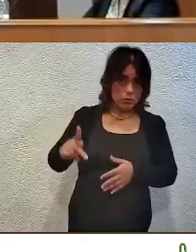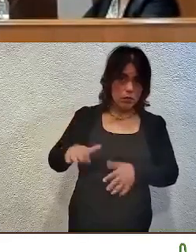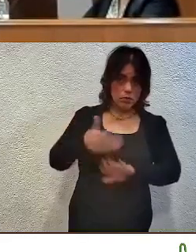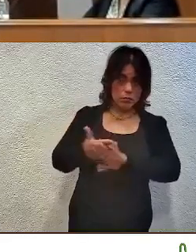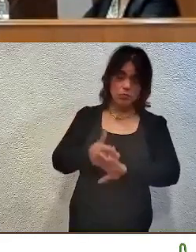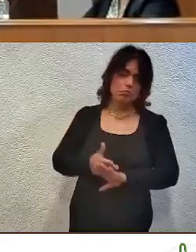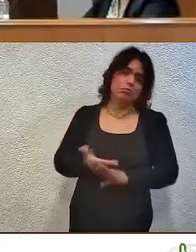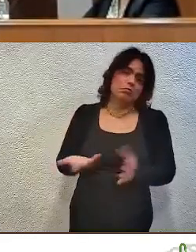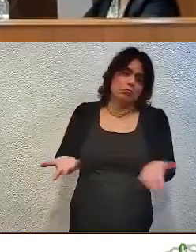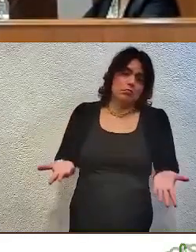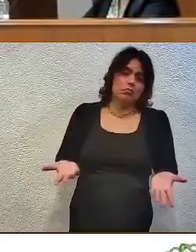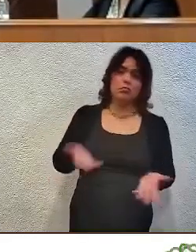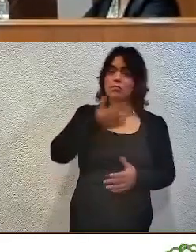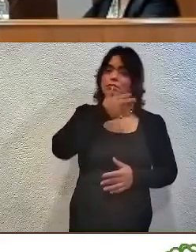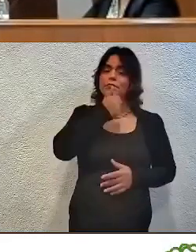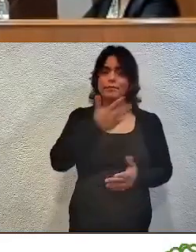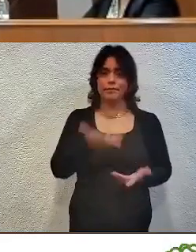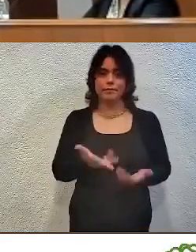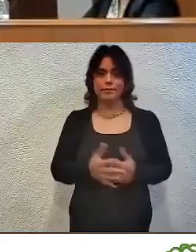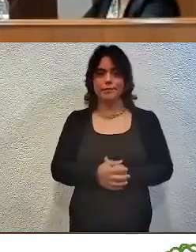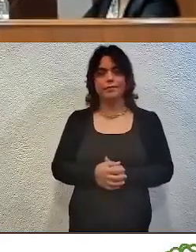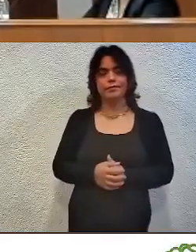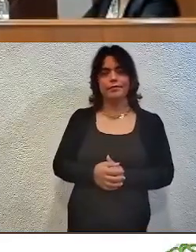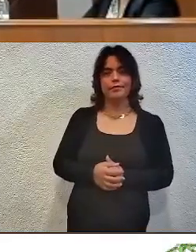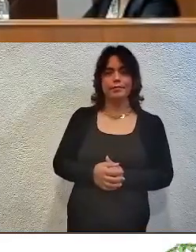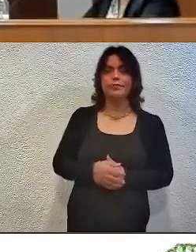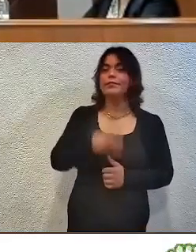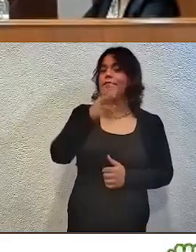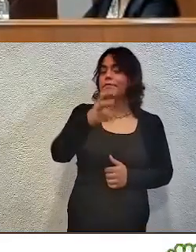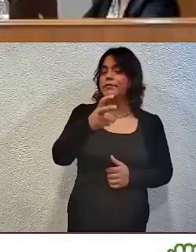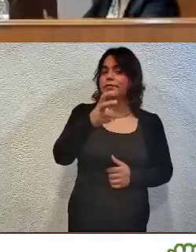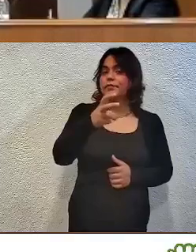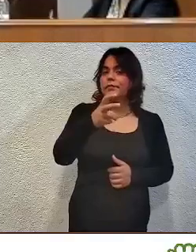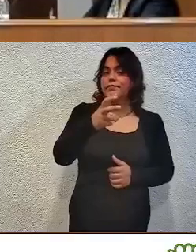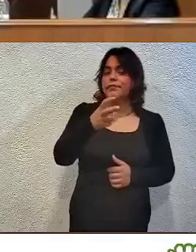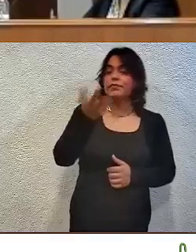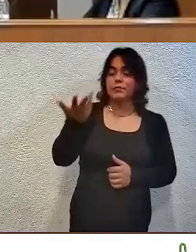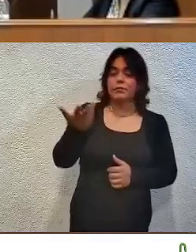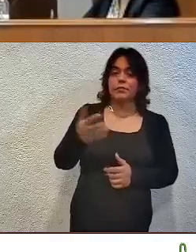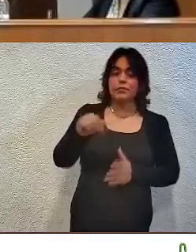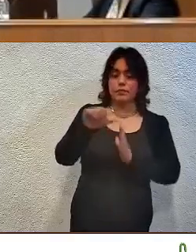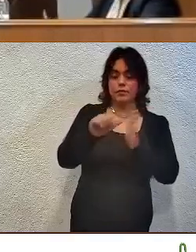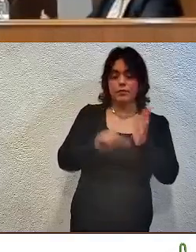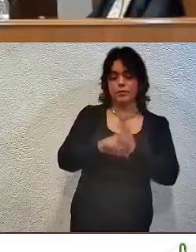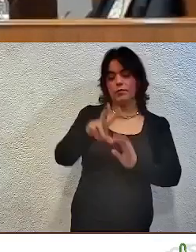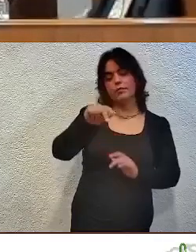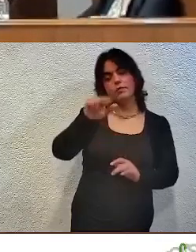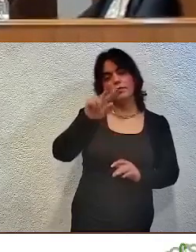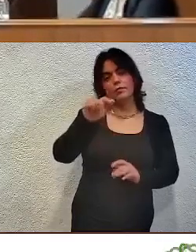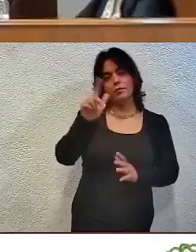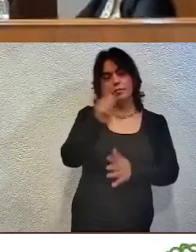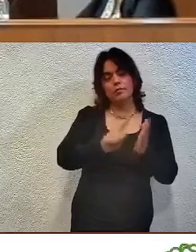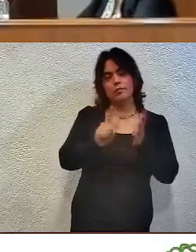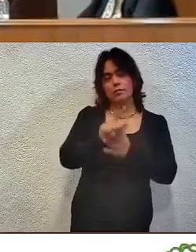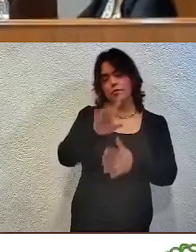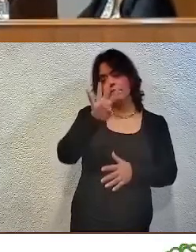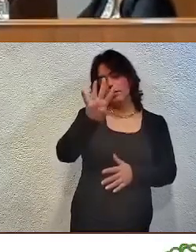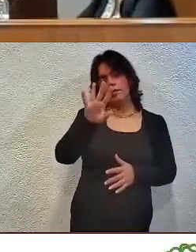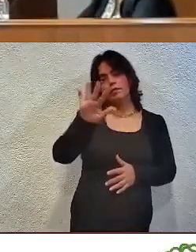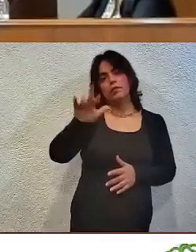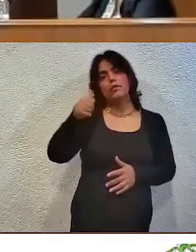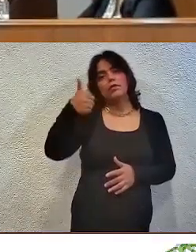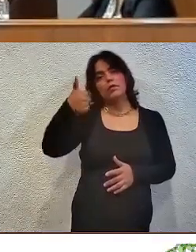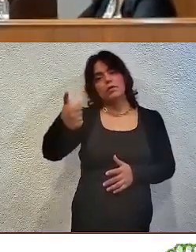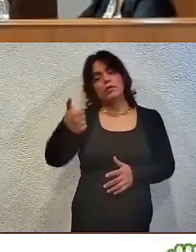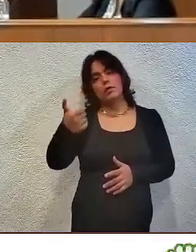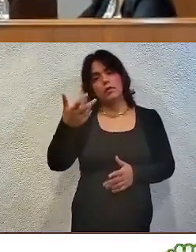jurídica. En virtud de lo anterior, no se configuran los supuestos previstos en el artículo 80 de la Ley 456 del Sistema